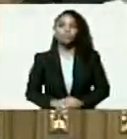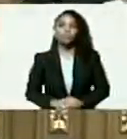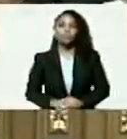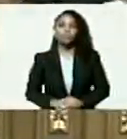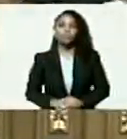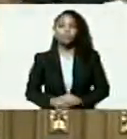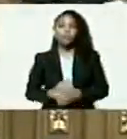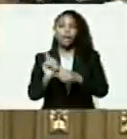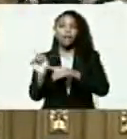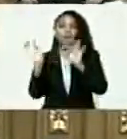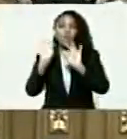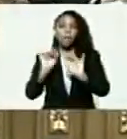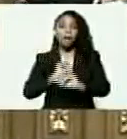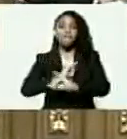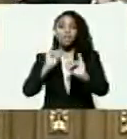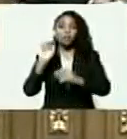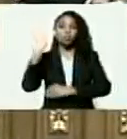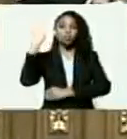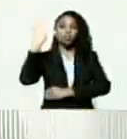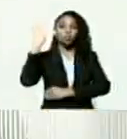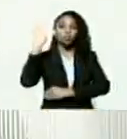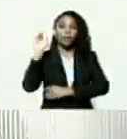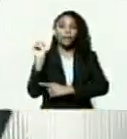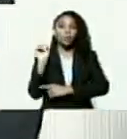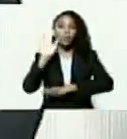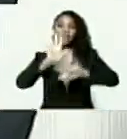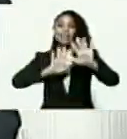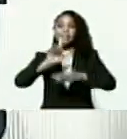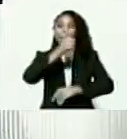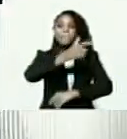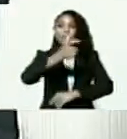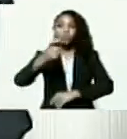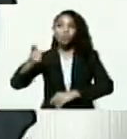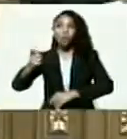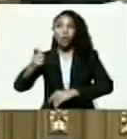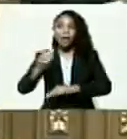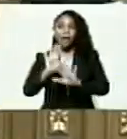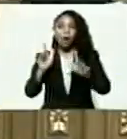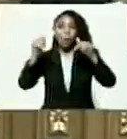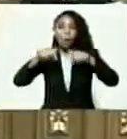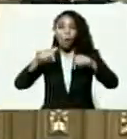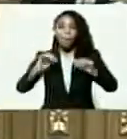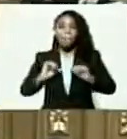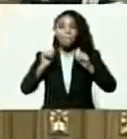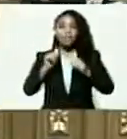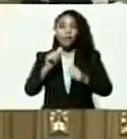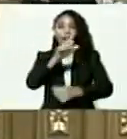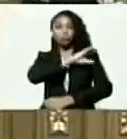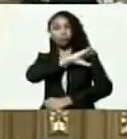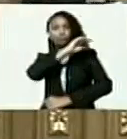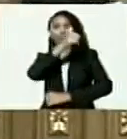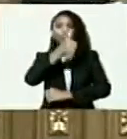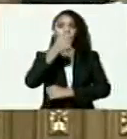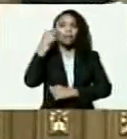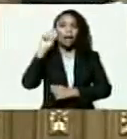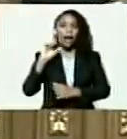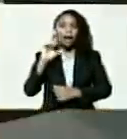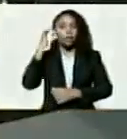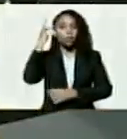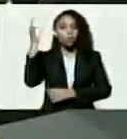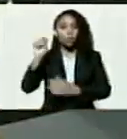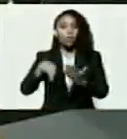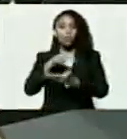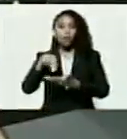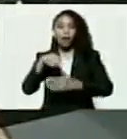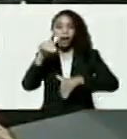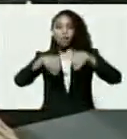De esta forma quedan juramentados estos 15 ciudadanos y ciudadanas que a partir de hoy se convierten en rectores y rectoras del Consejo